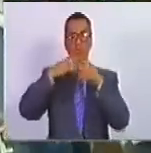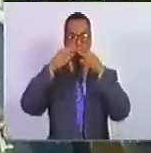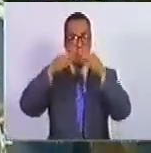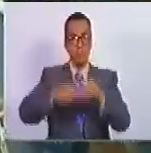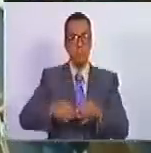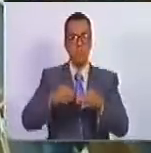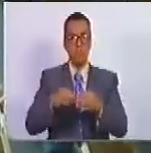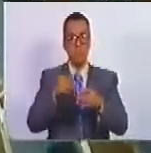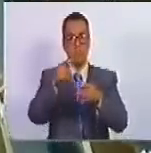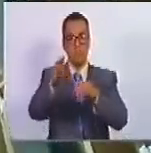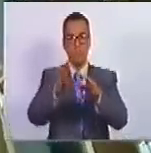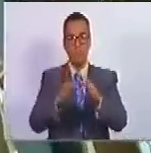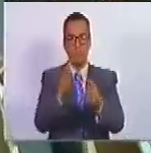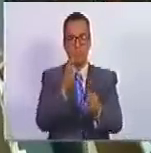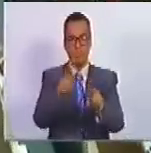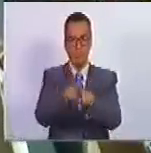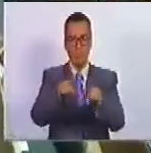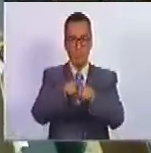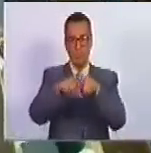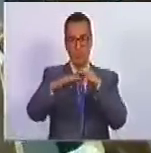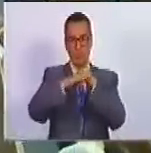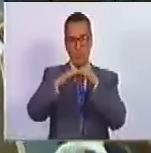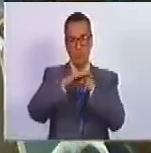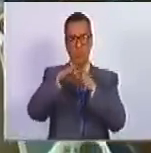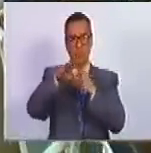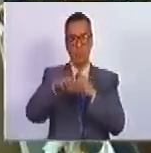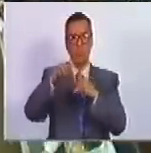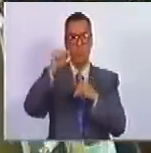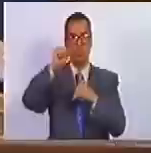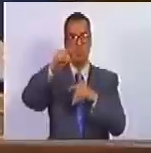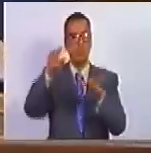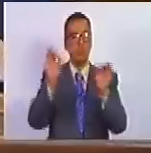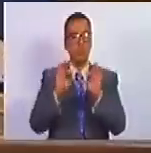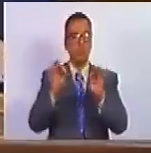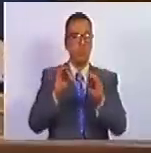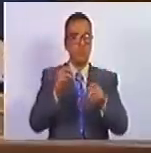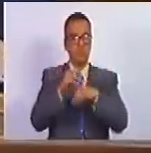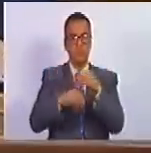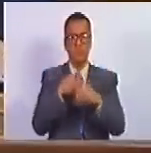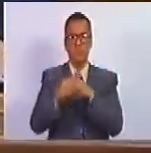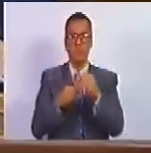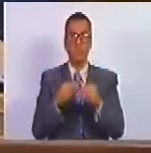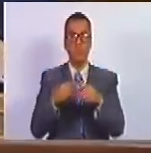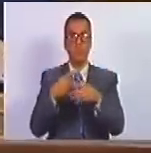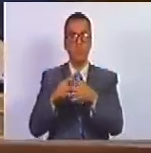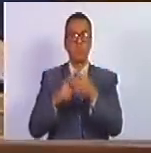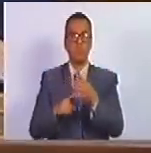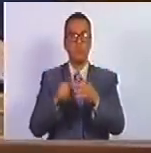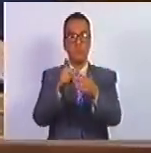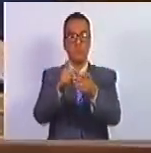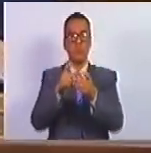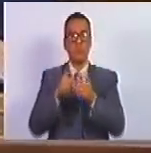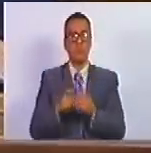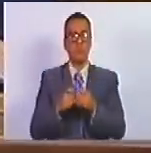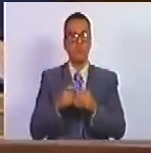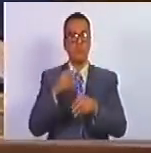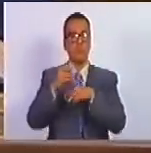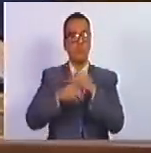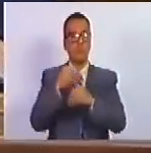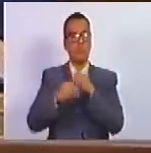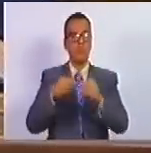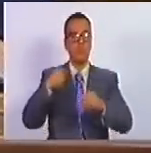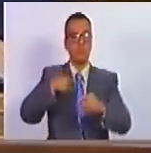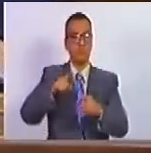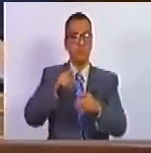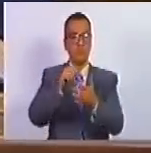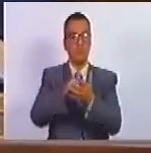debida proporcionalidad, igualdad y no confiscación en el establecimiento de los demás impuestos que les correspondan en